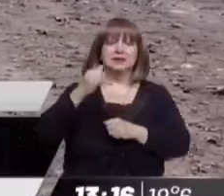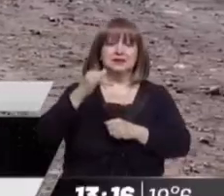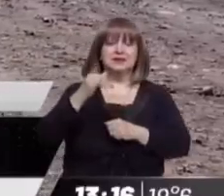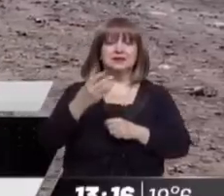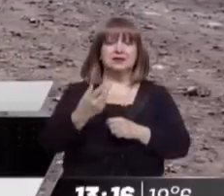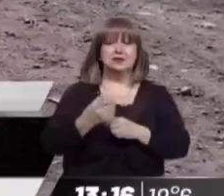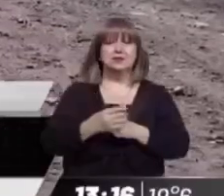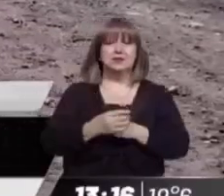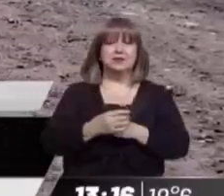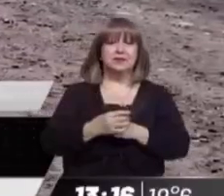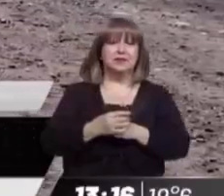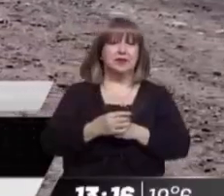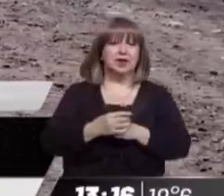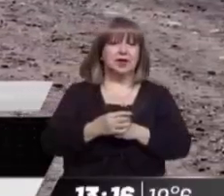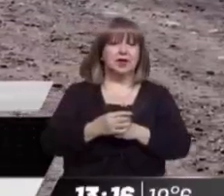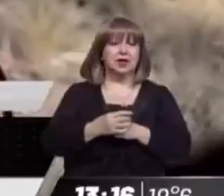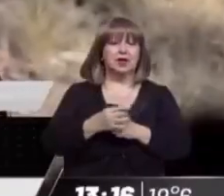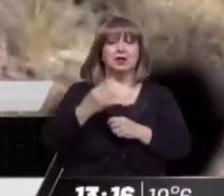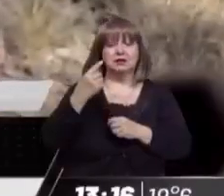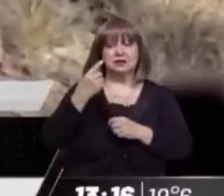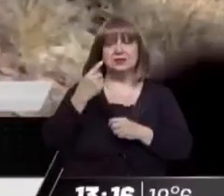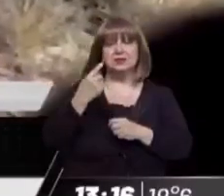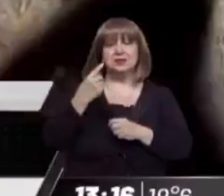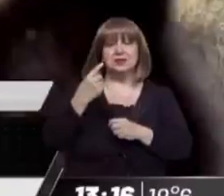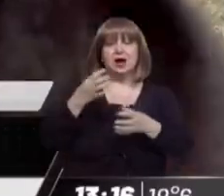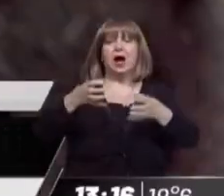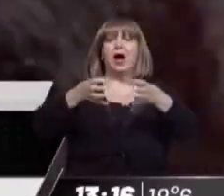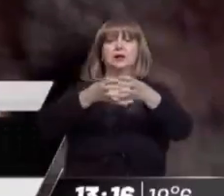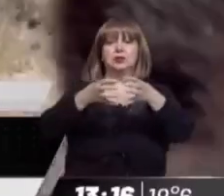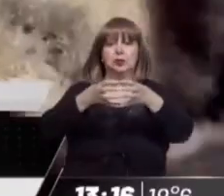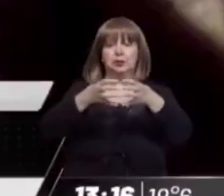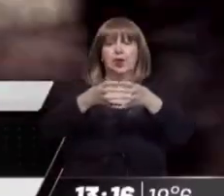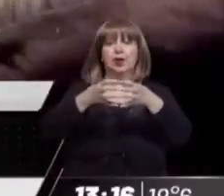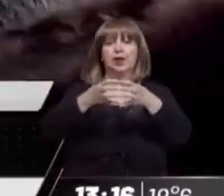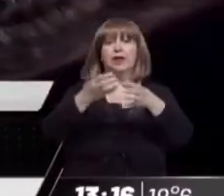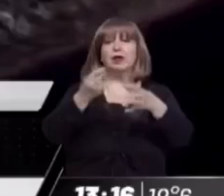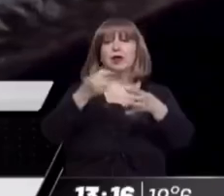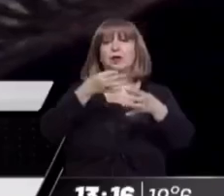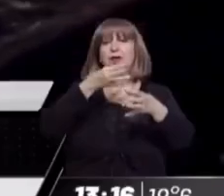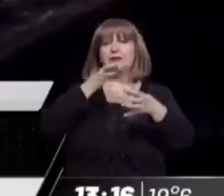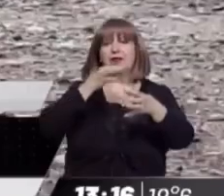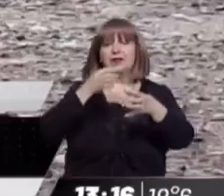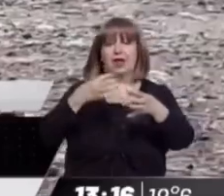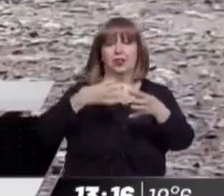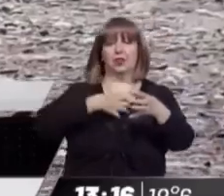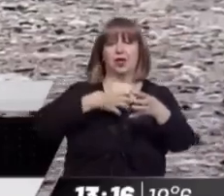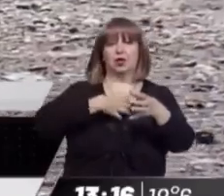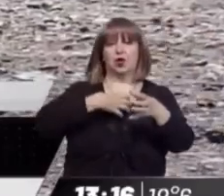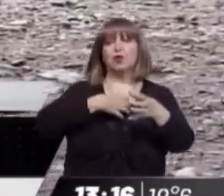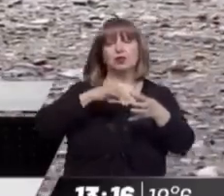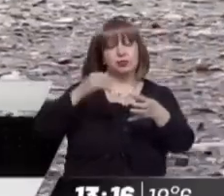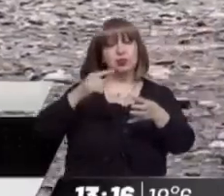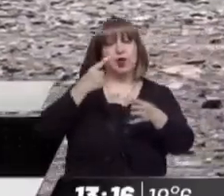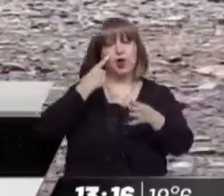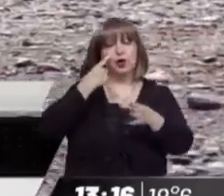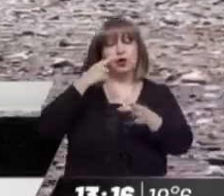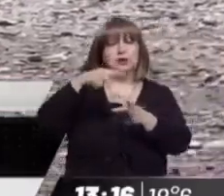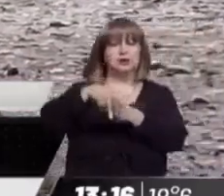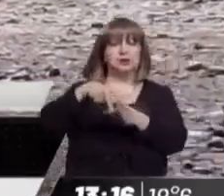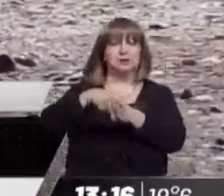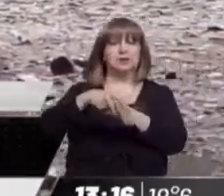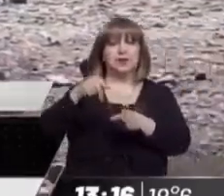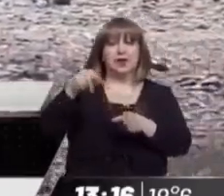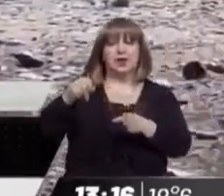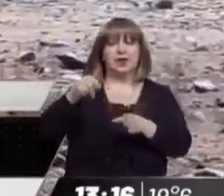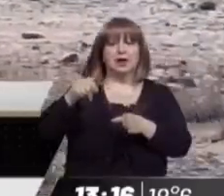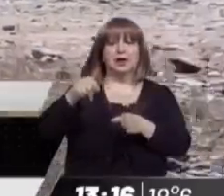en un en un grupo de comprimenta que tenemos nosotros los caballos y ahí salí los propar el dueño digamos ese potrillo me lo querían